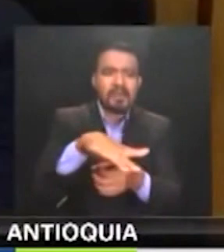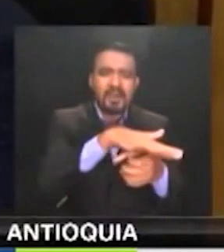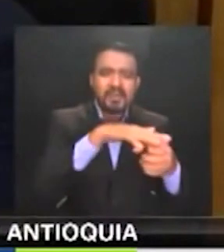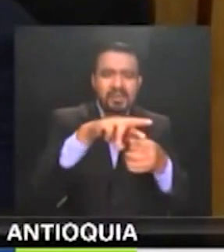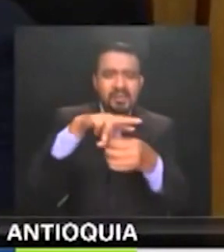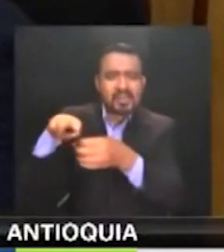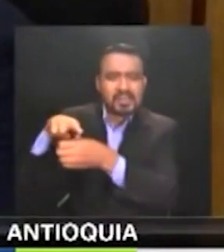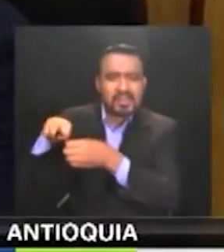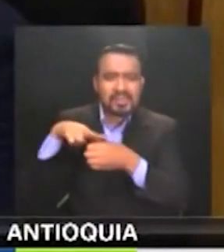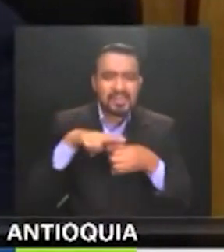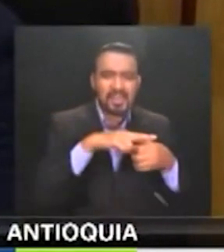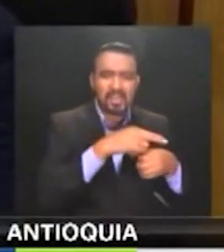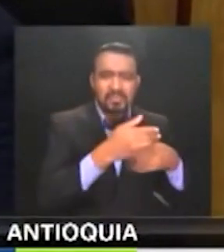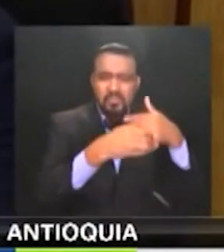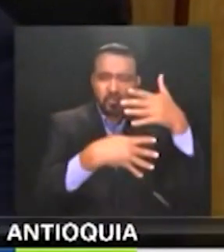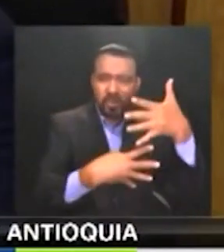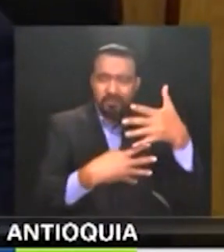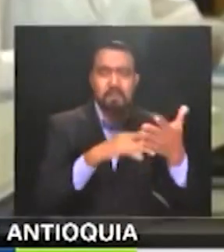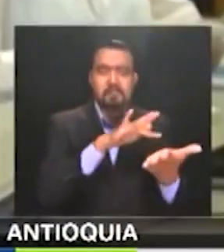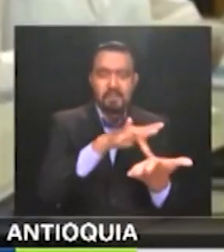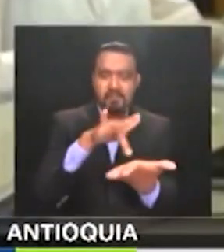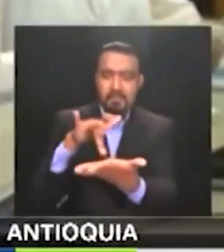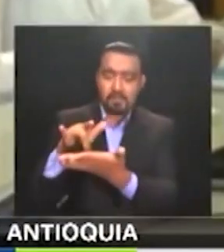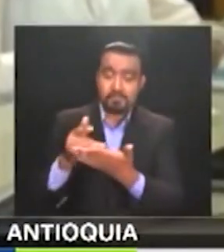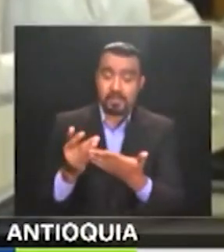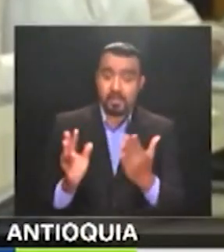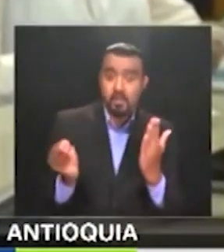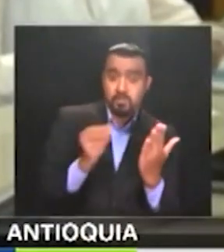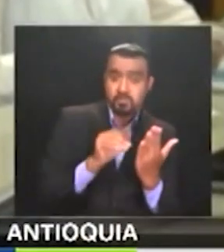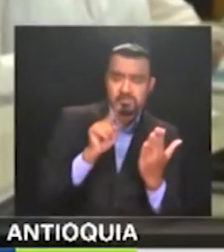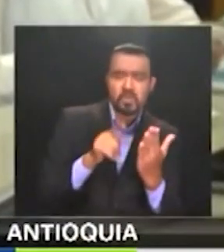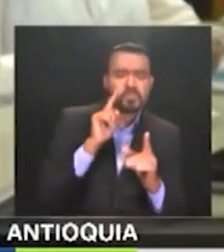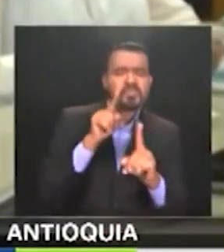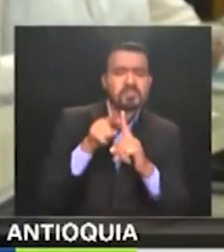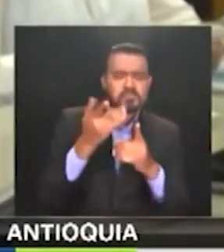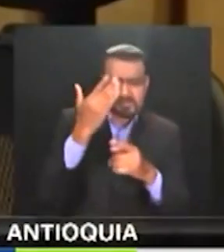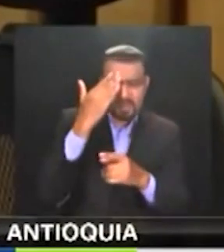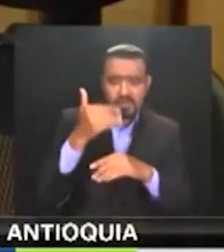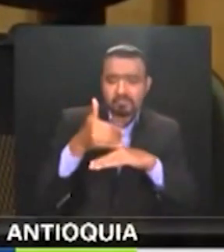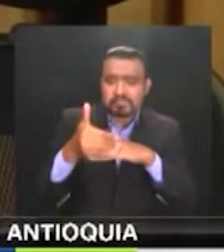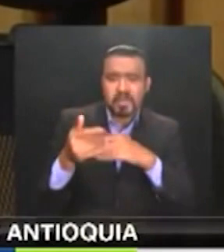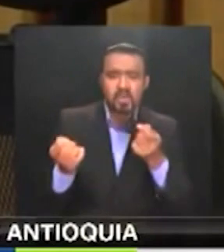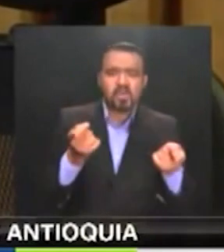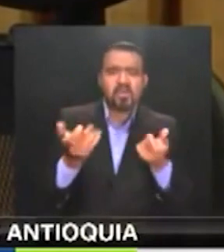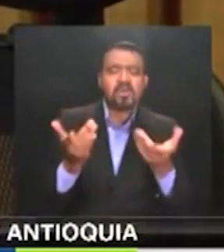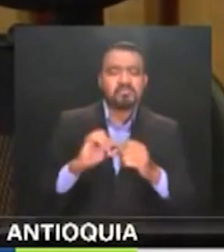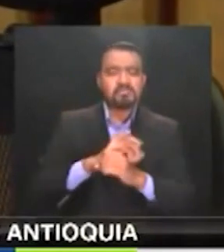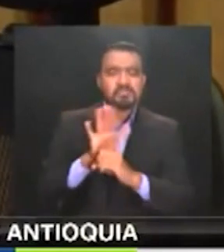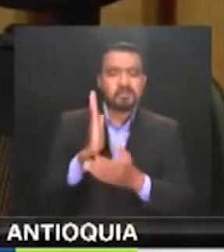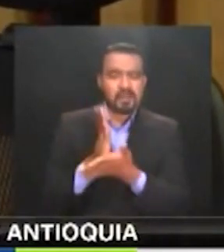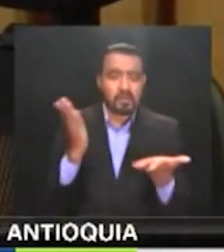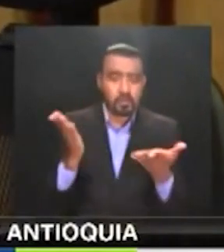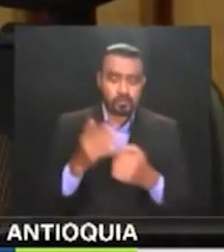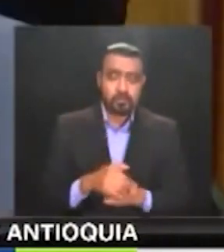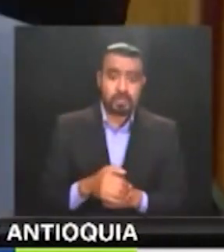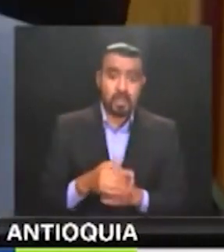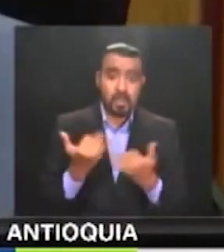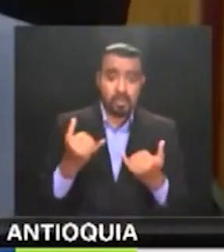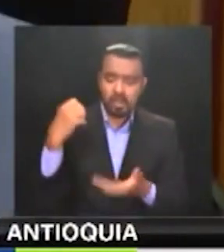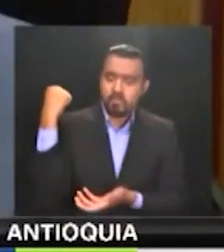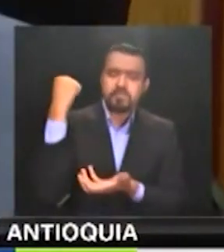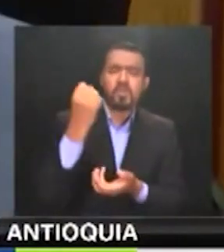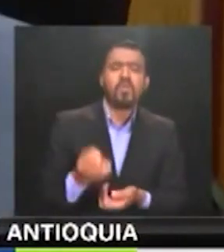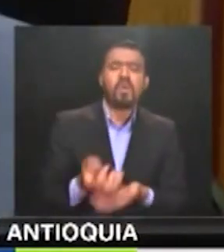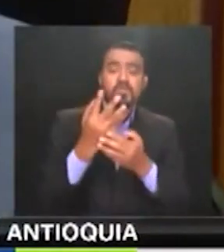realidad que vive el mundo, el COVID-19. La cuantía definitiva del plan de desarrollo quedó estimada en 25.5 billones de